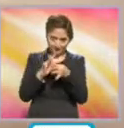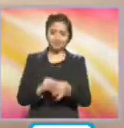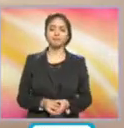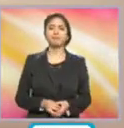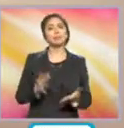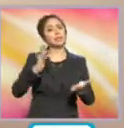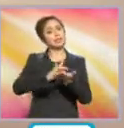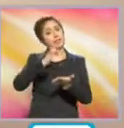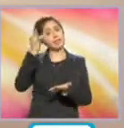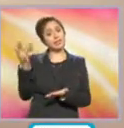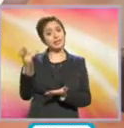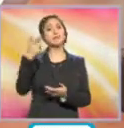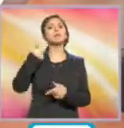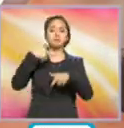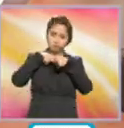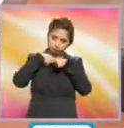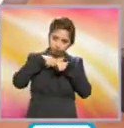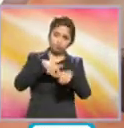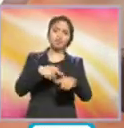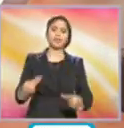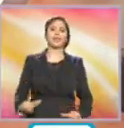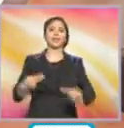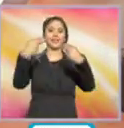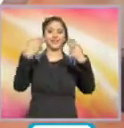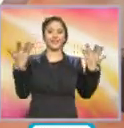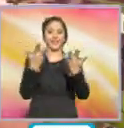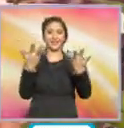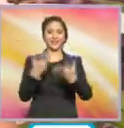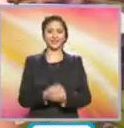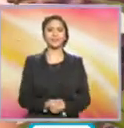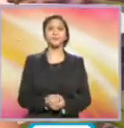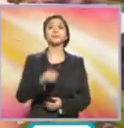ustedes y pues adelante vamos a entrarle al negocio. Así es,